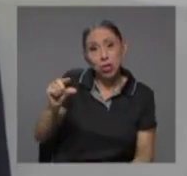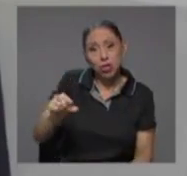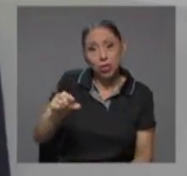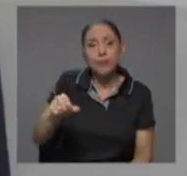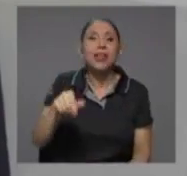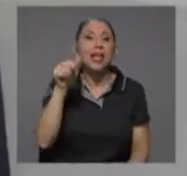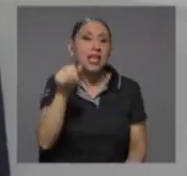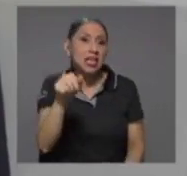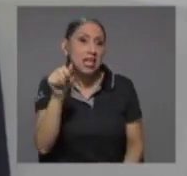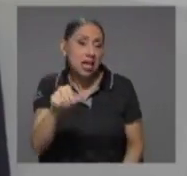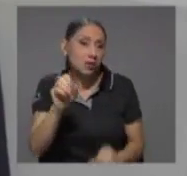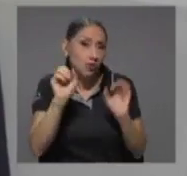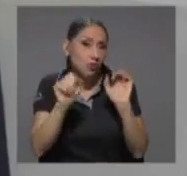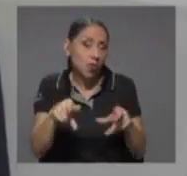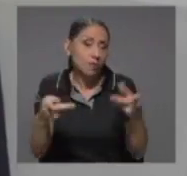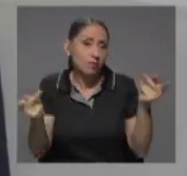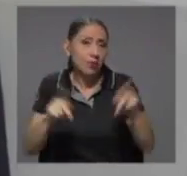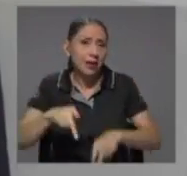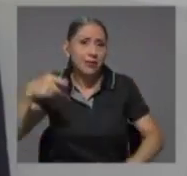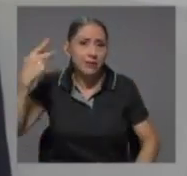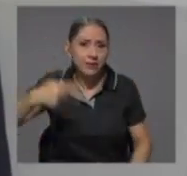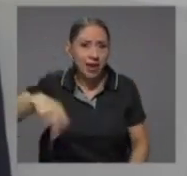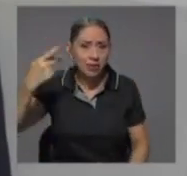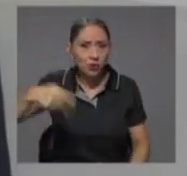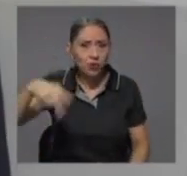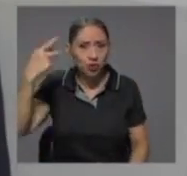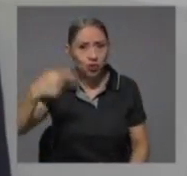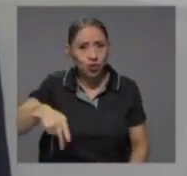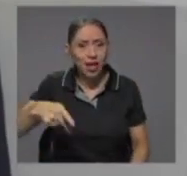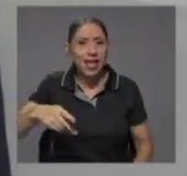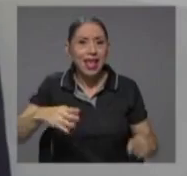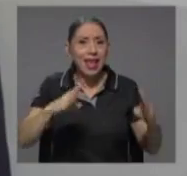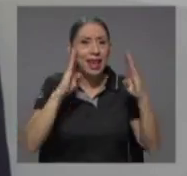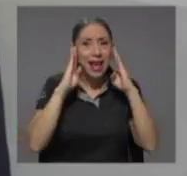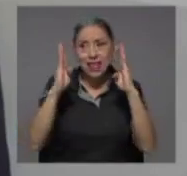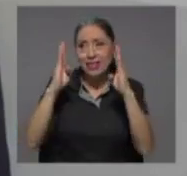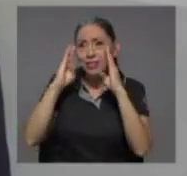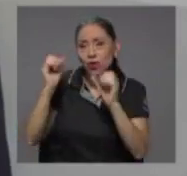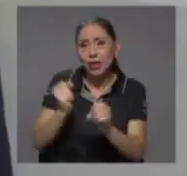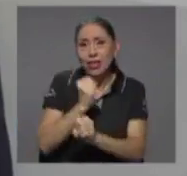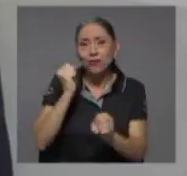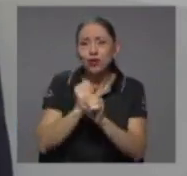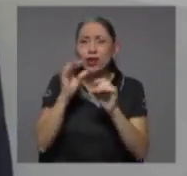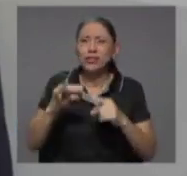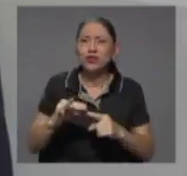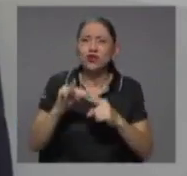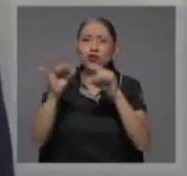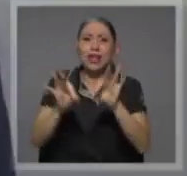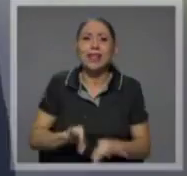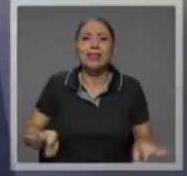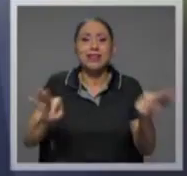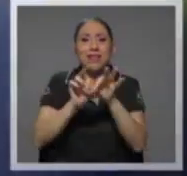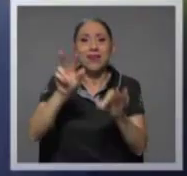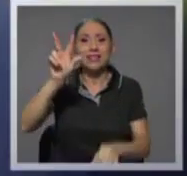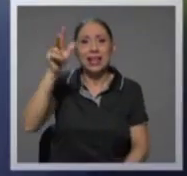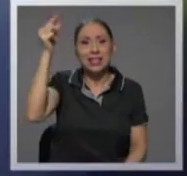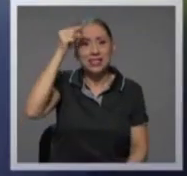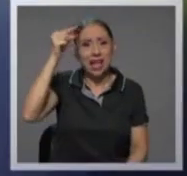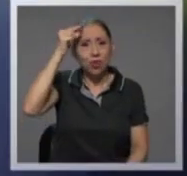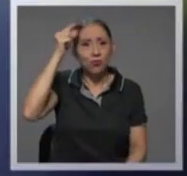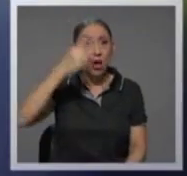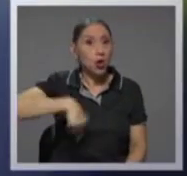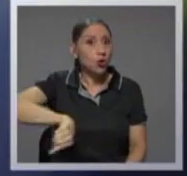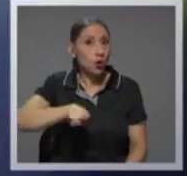algunos riesgos en lo que es la atención de las funciones sustantivas del Estado. Como país no hemos estado